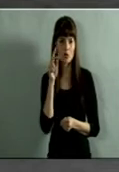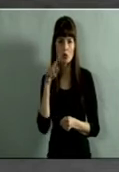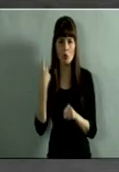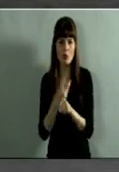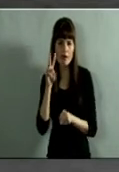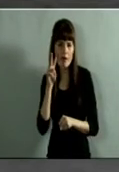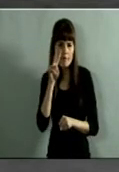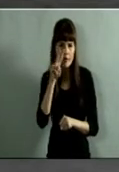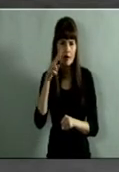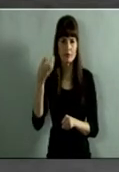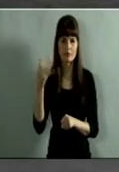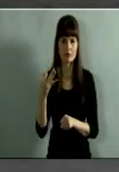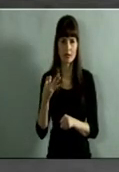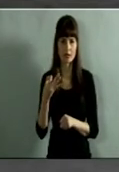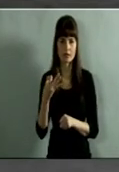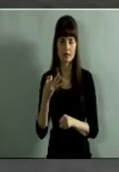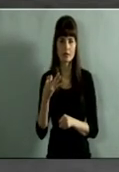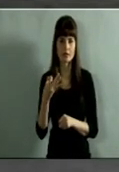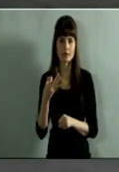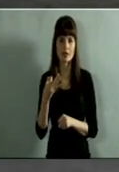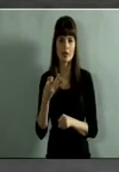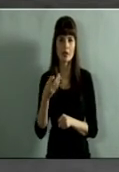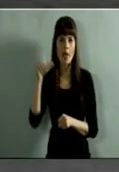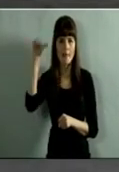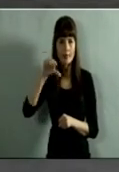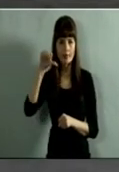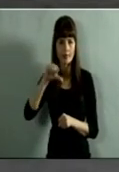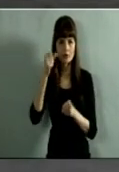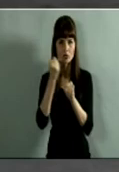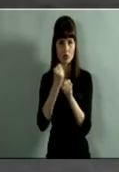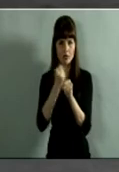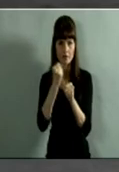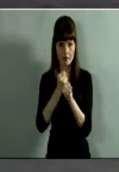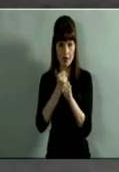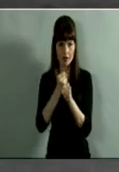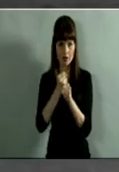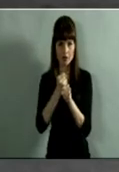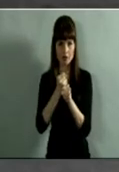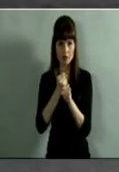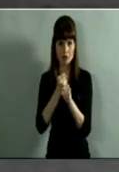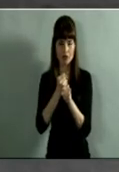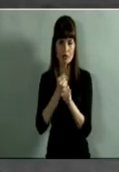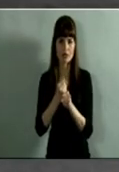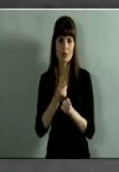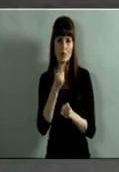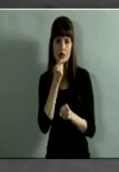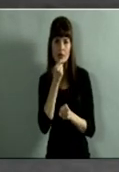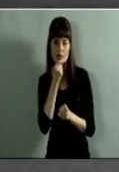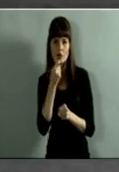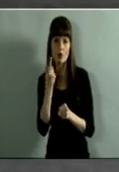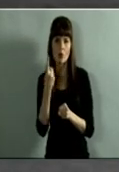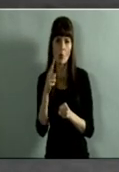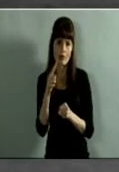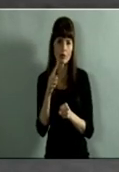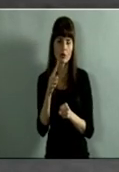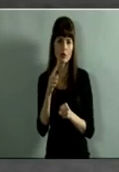quedé sin trabajo. O sea, muchos me ofrecían trabajo, pero iba a los exámenes médicos y saltaba la